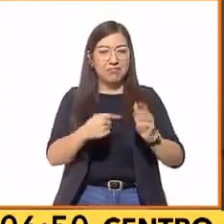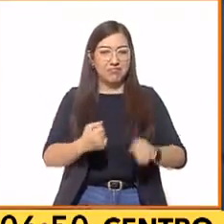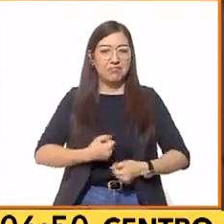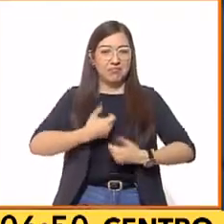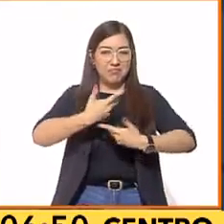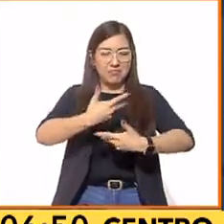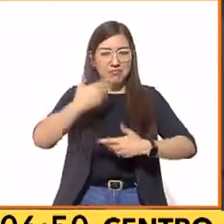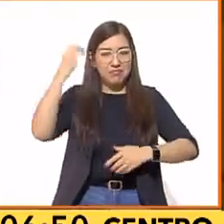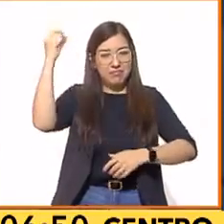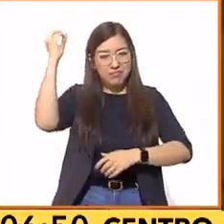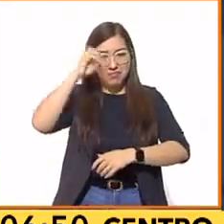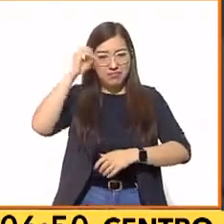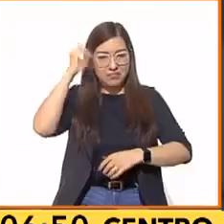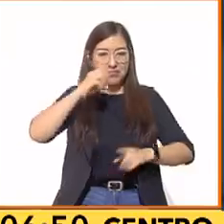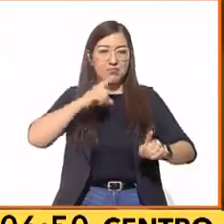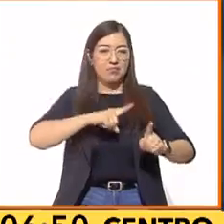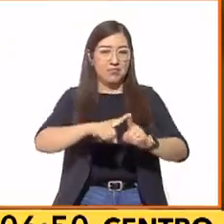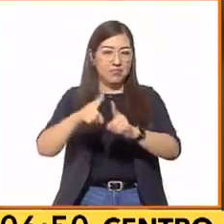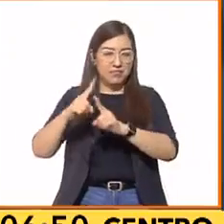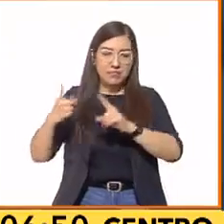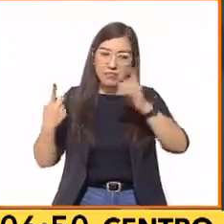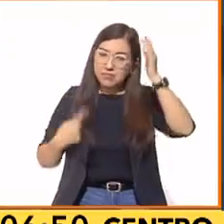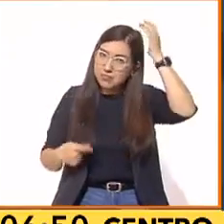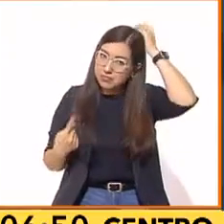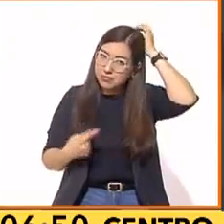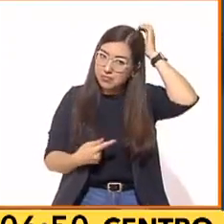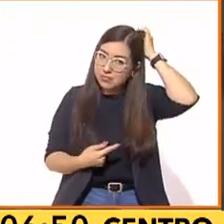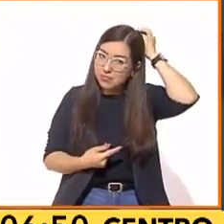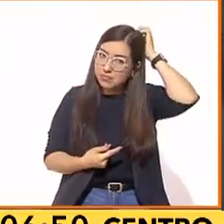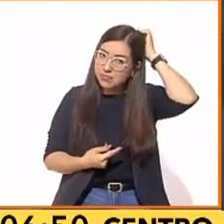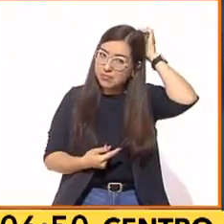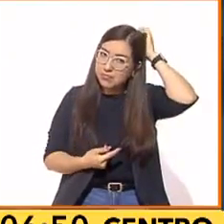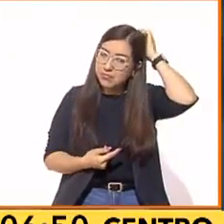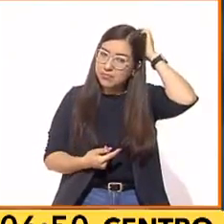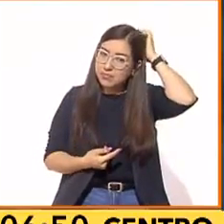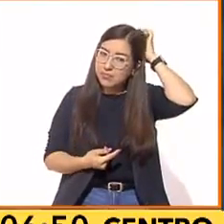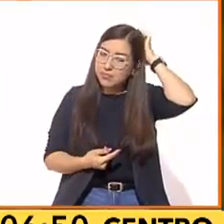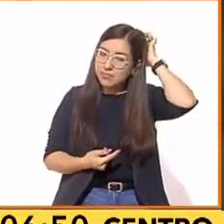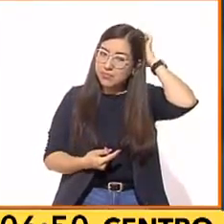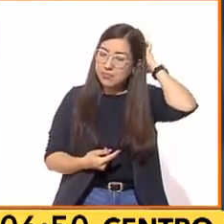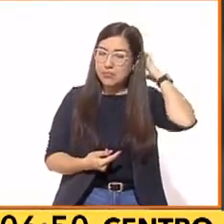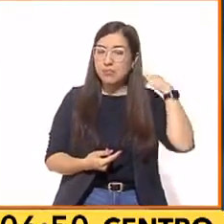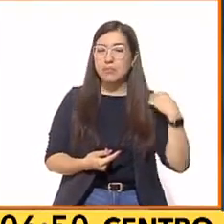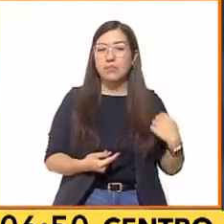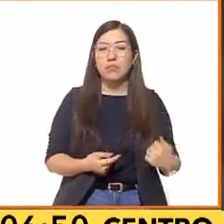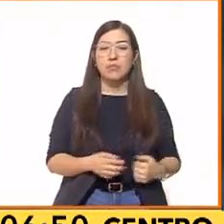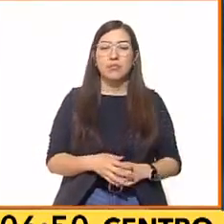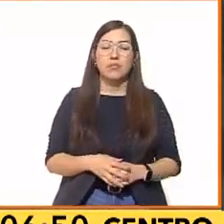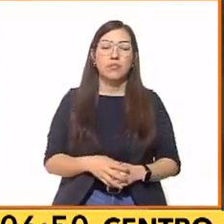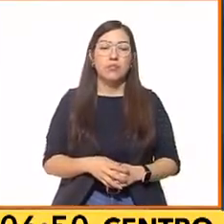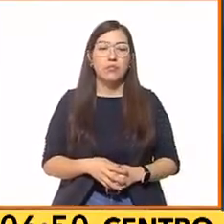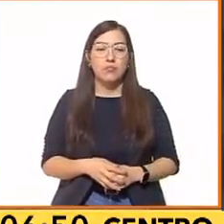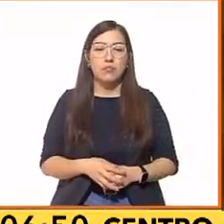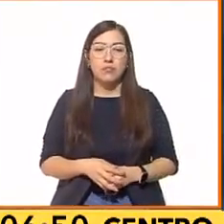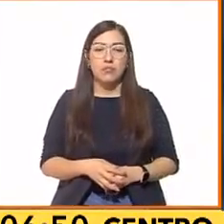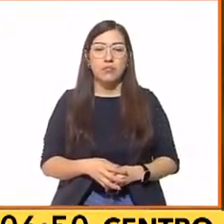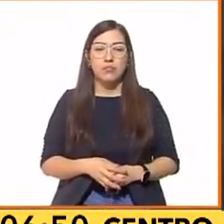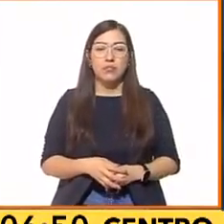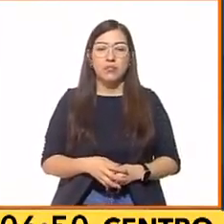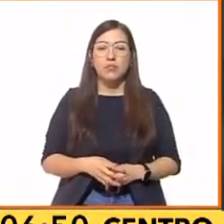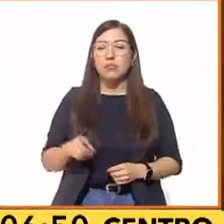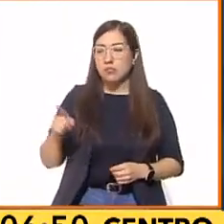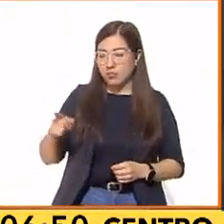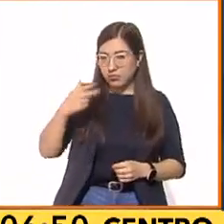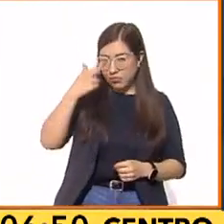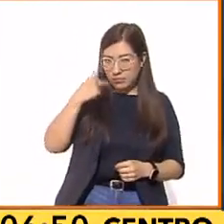de sectores de la sociedad mexicana que ahí se manifestaban, Y es muy, muy importante esto que